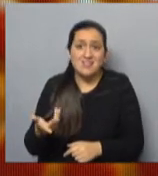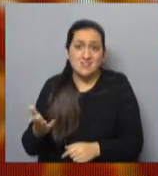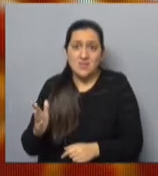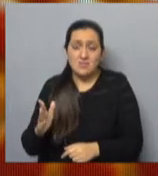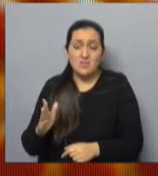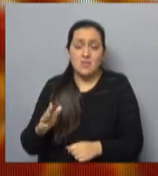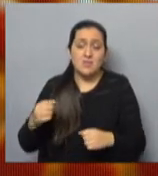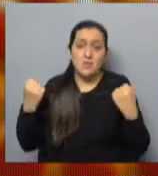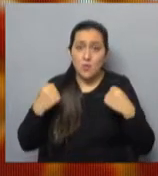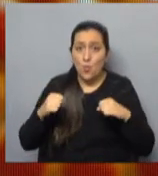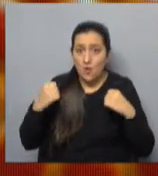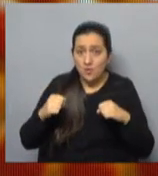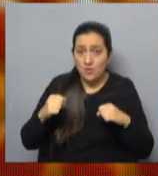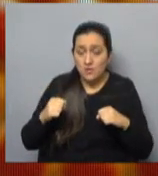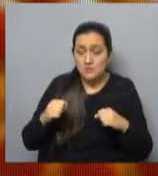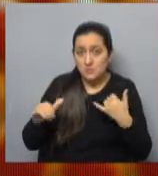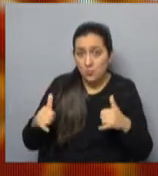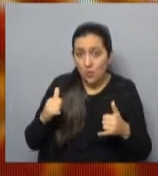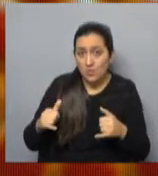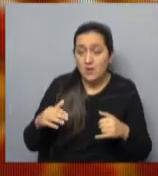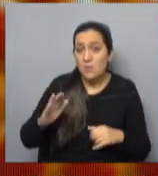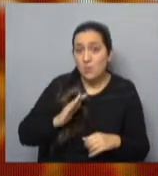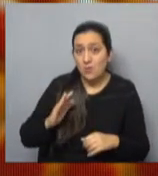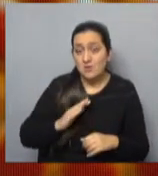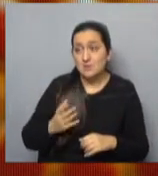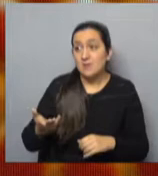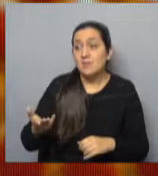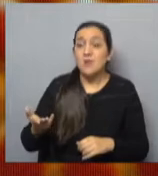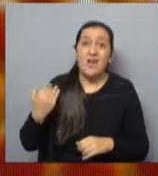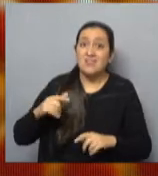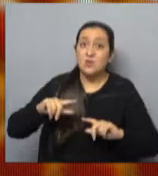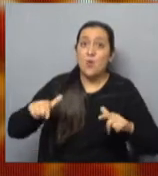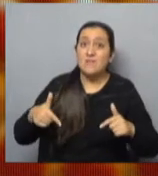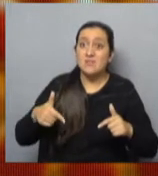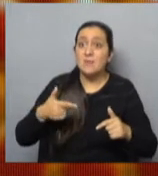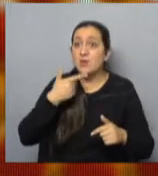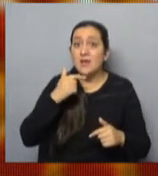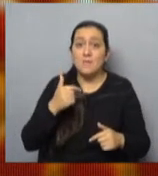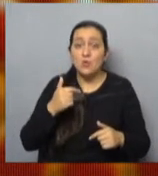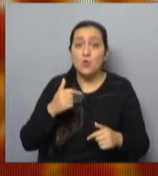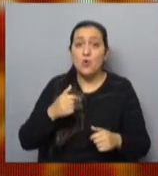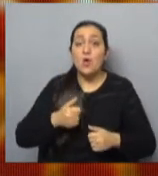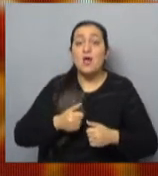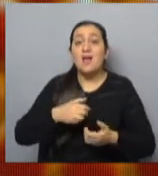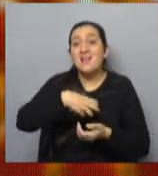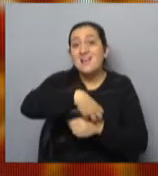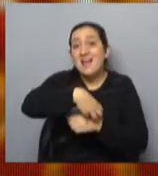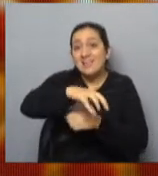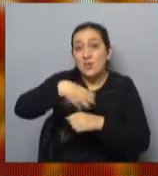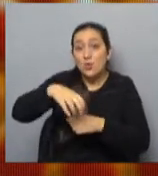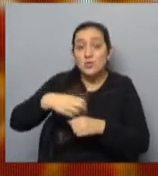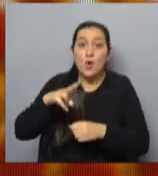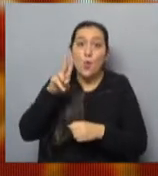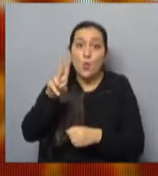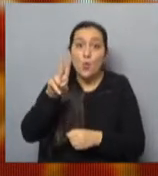sino la nueva estructura de la competencia porque antes por ejemplo no había una categoría o 12 donde las niñas empezaron a competir